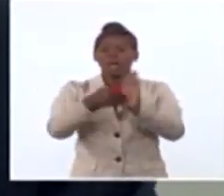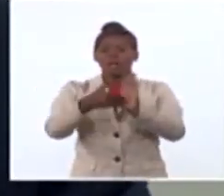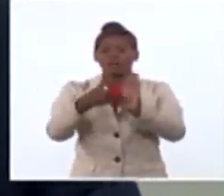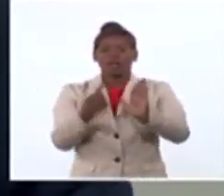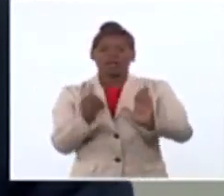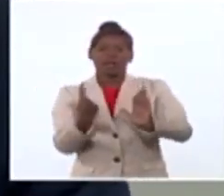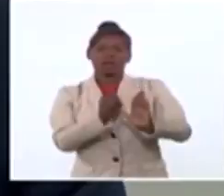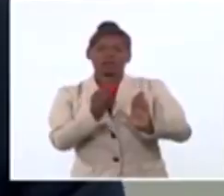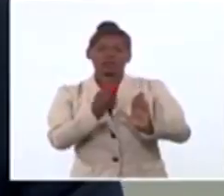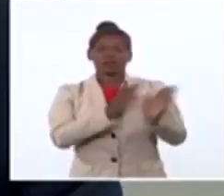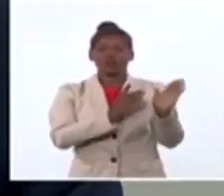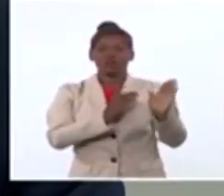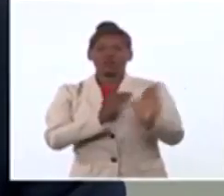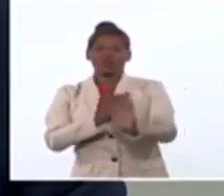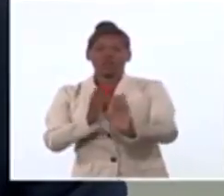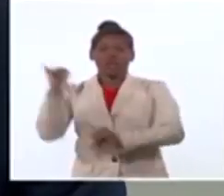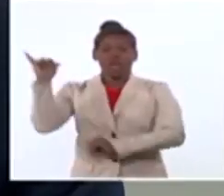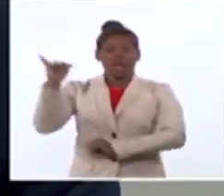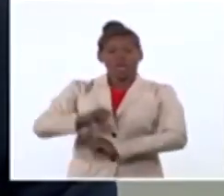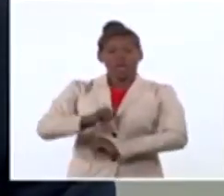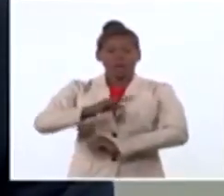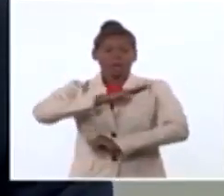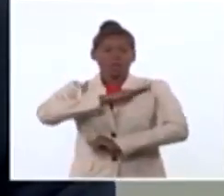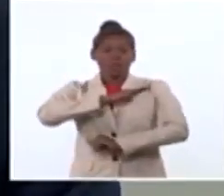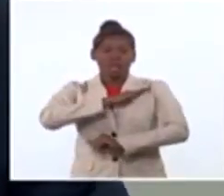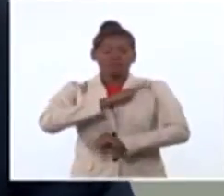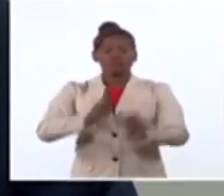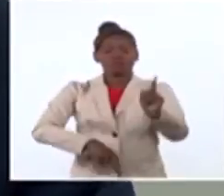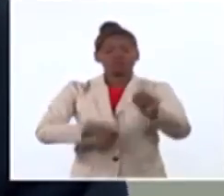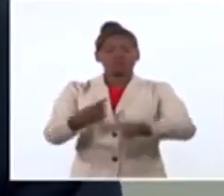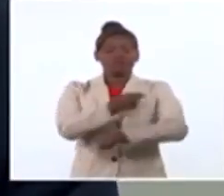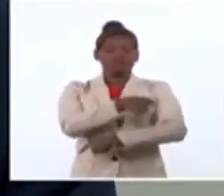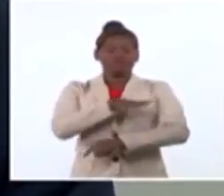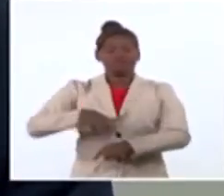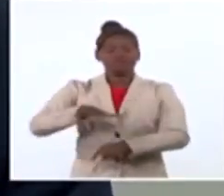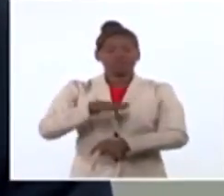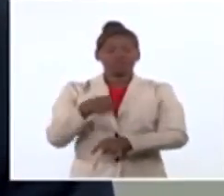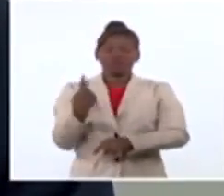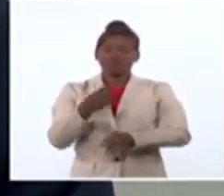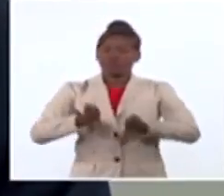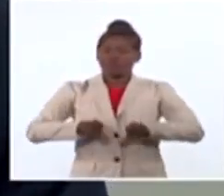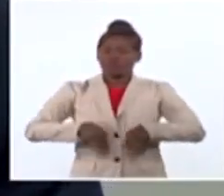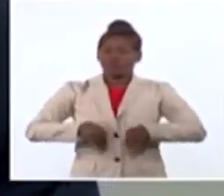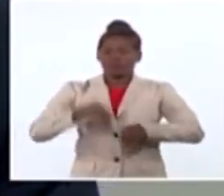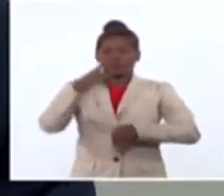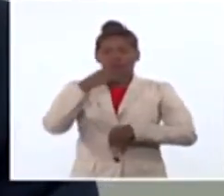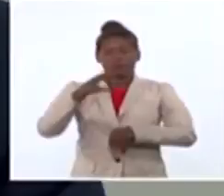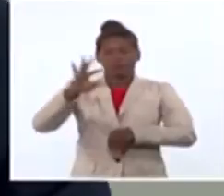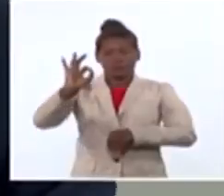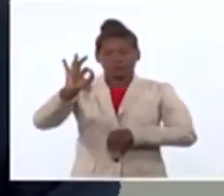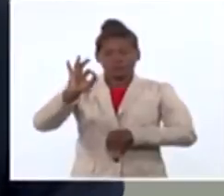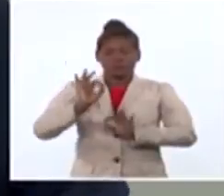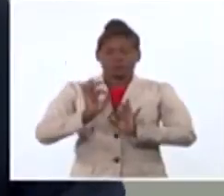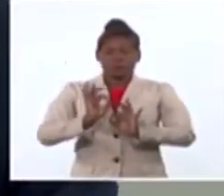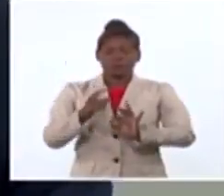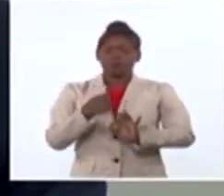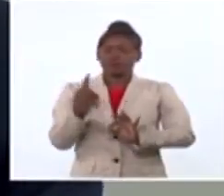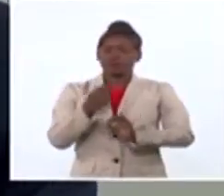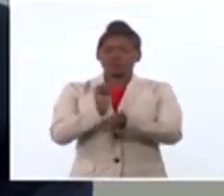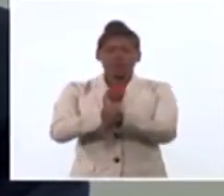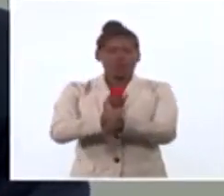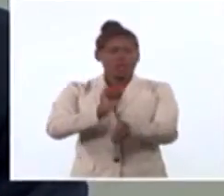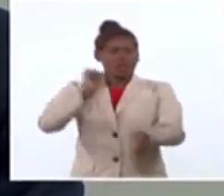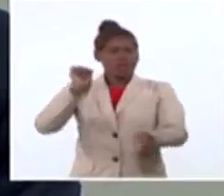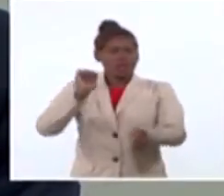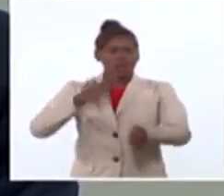de conculcar nuestra independencia y nuestra soberanía o